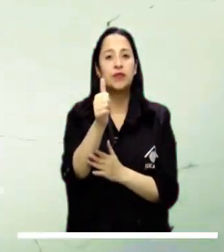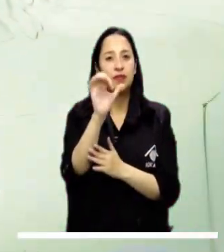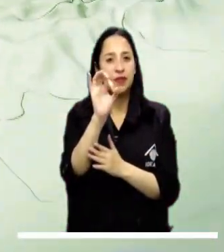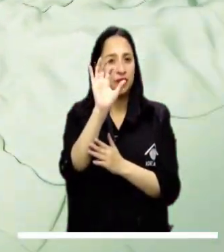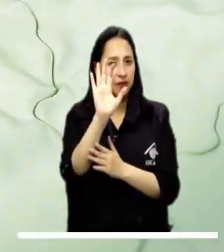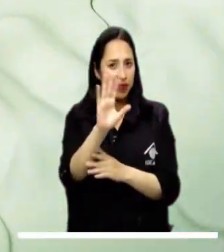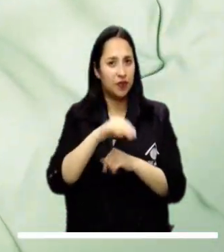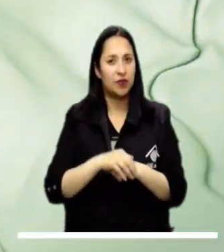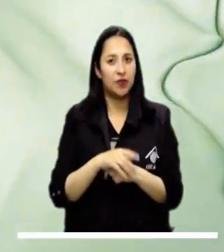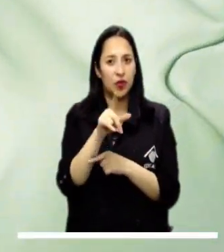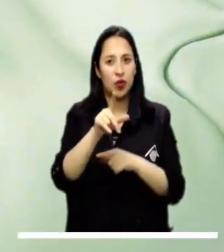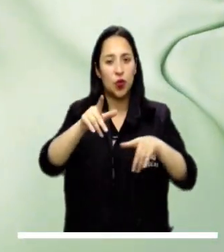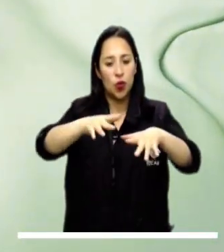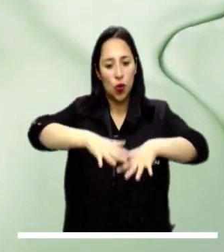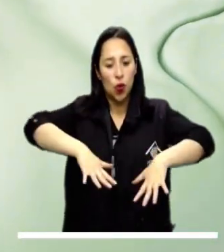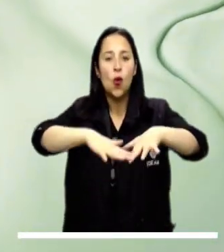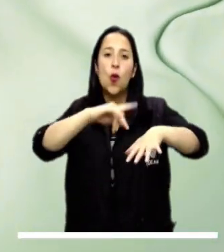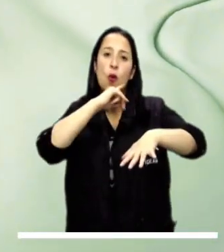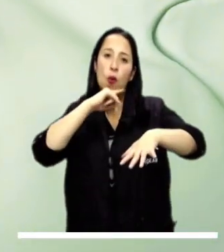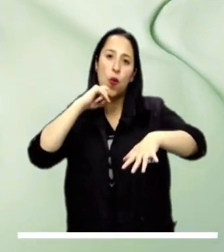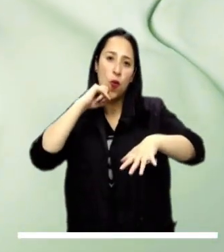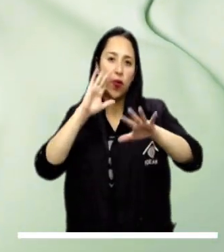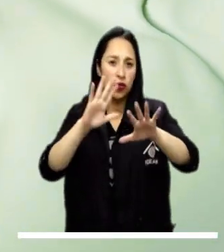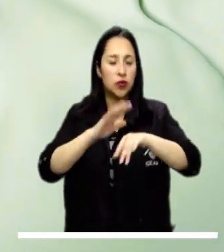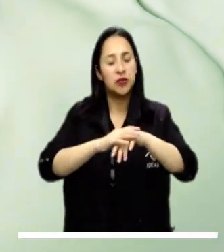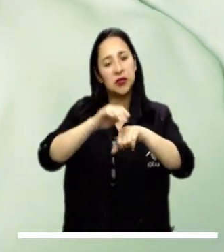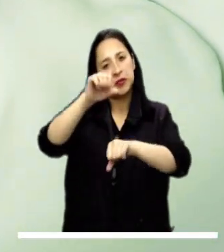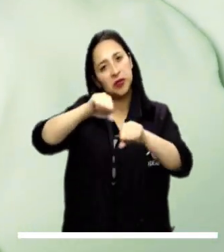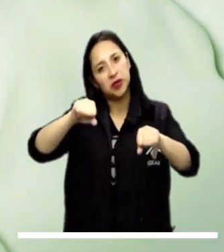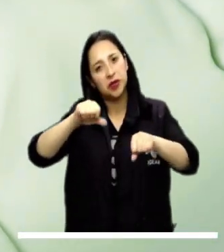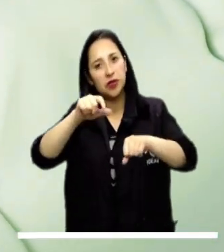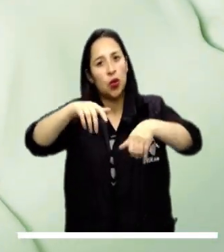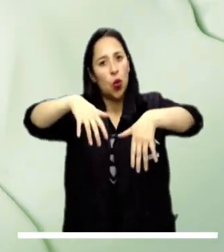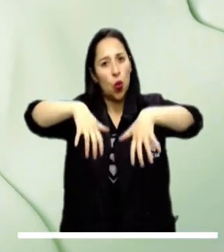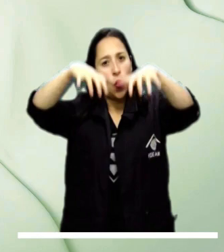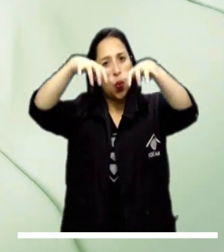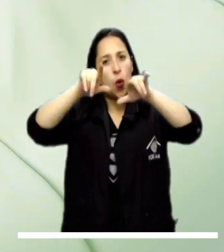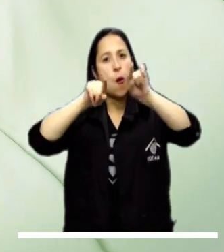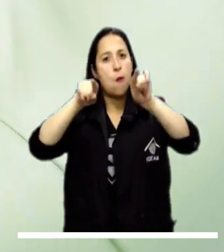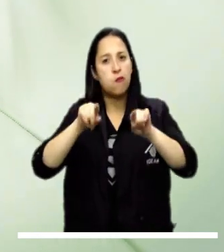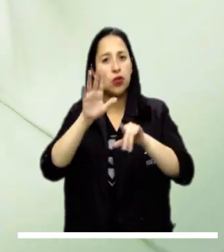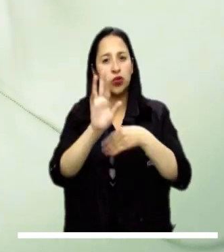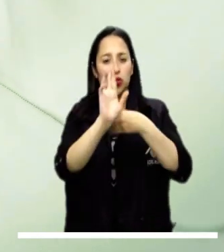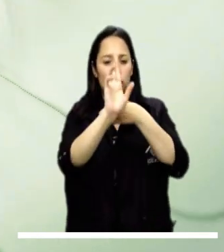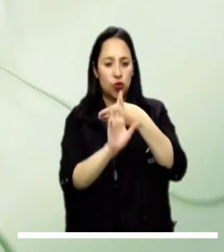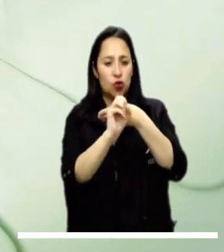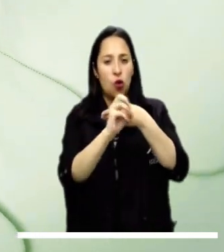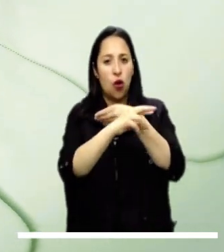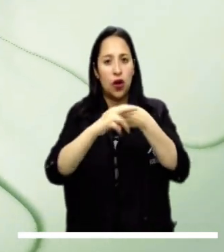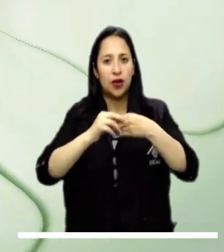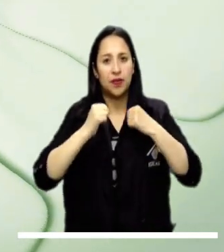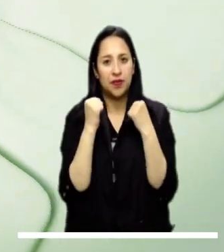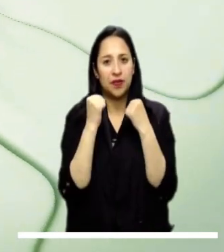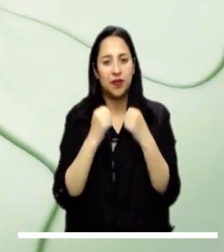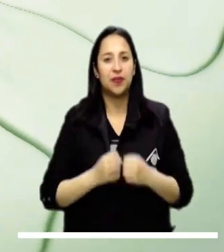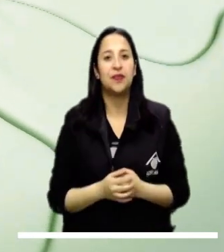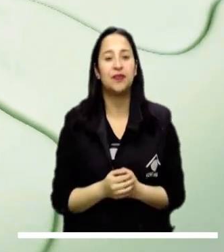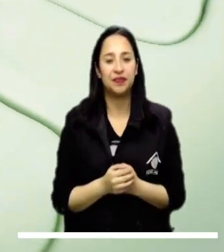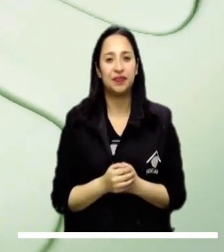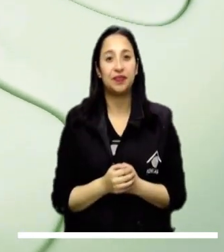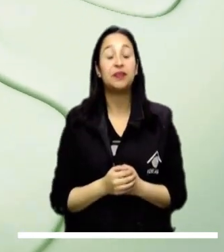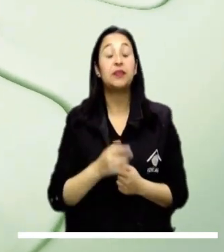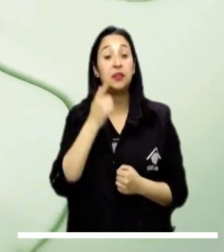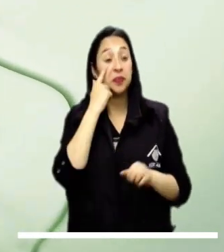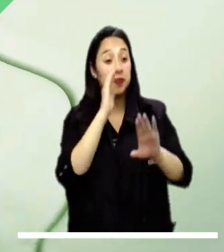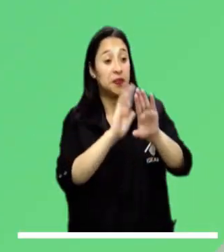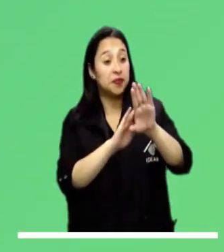una temperatura mínima de 10 grados con predominio de tiempo seco. No obstante, se pueden manifestar lloviznas ocasionales sobre el sur y oriente